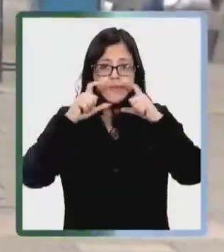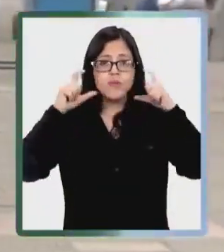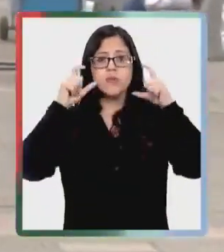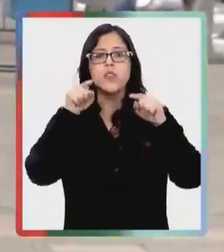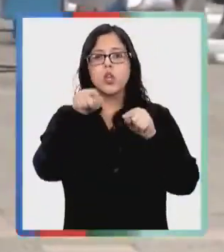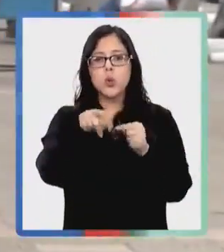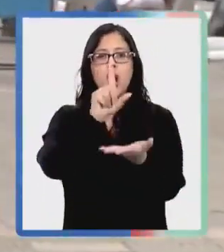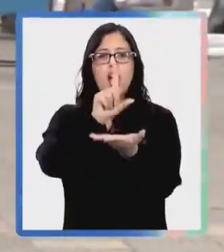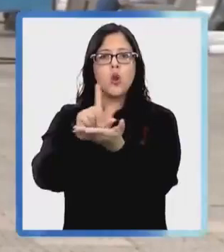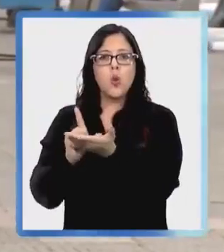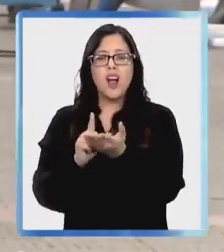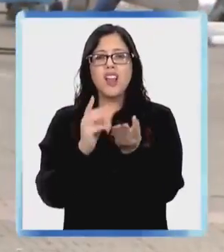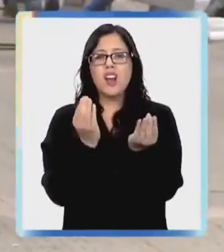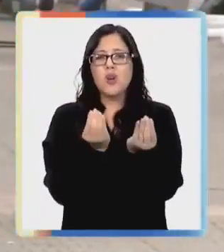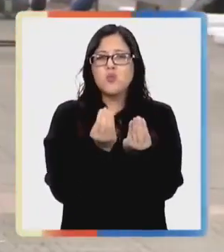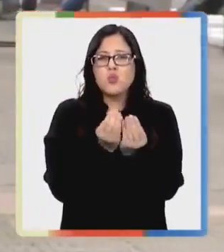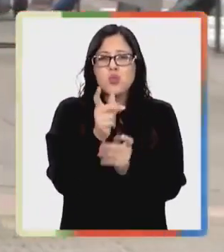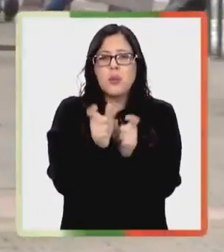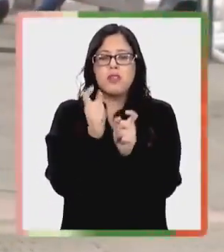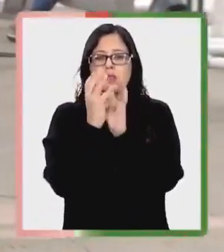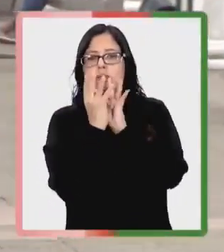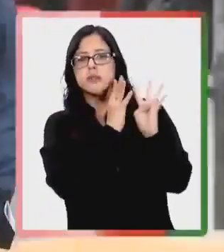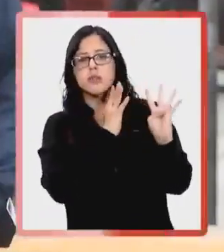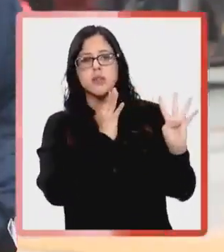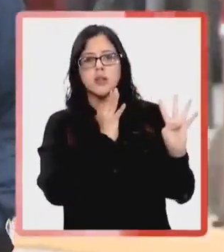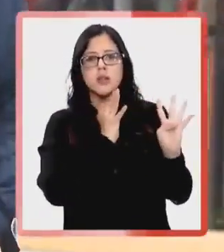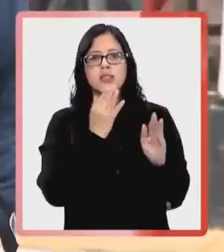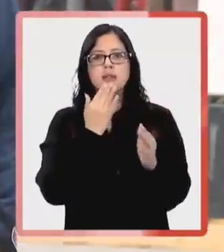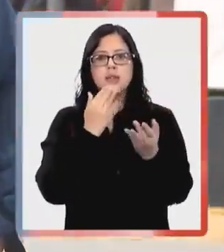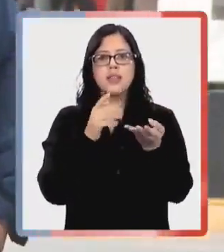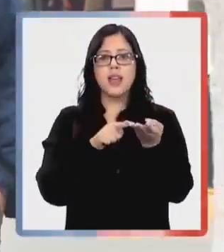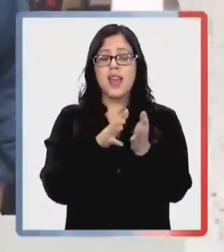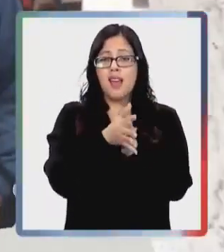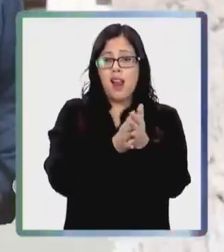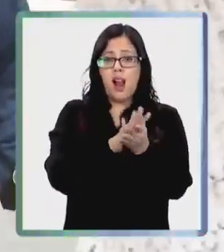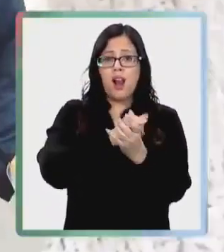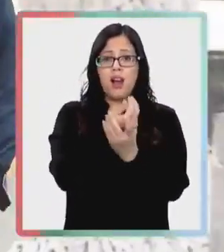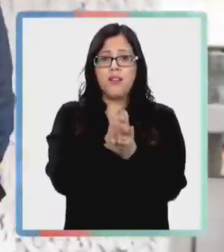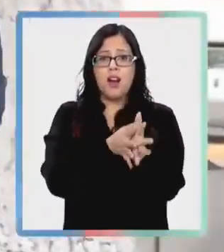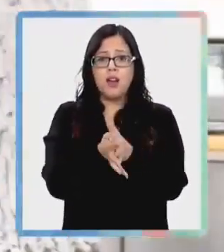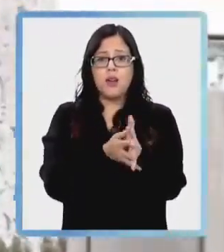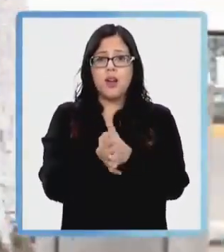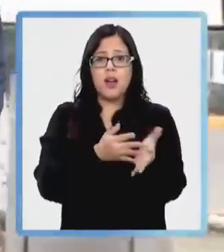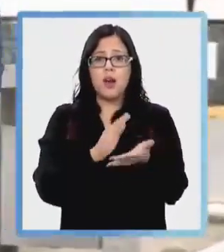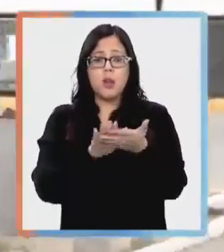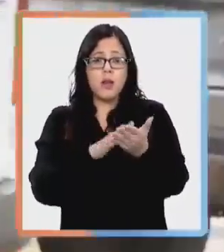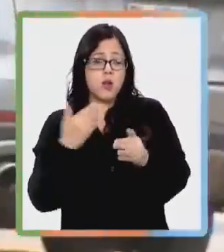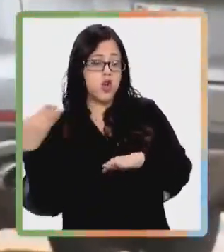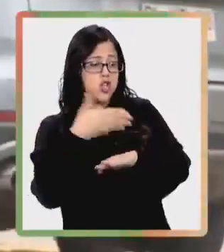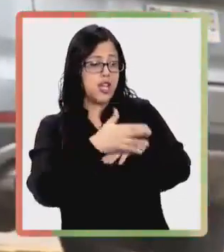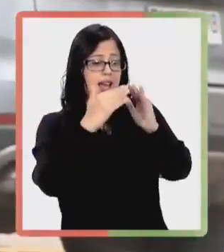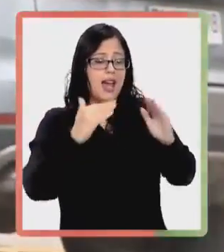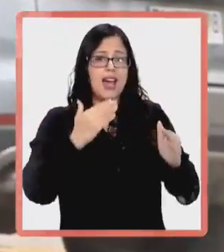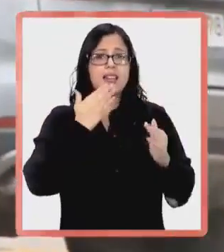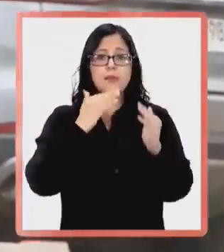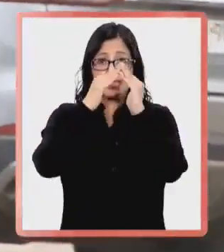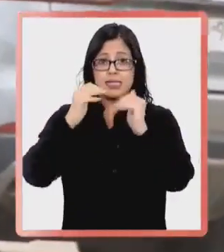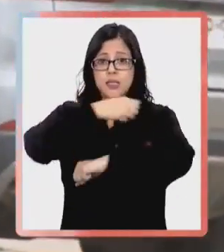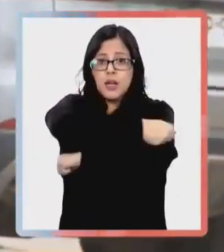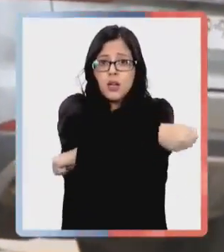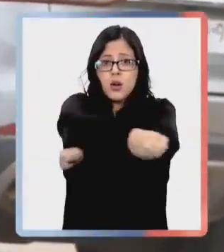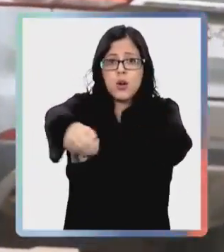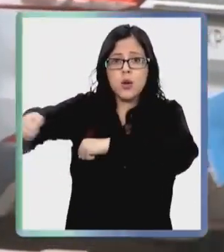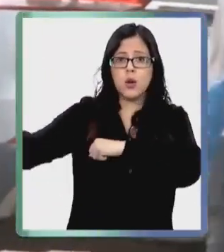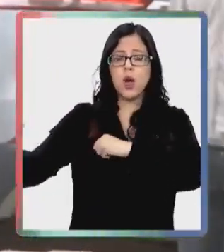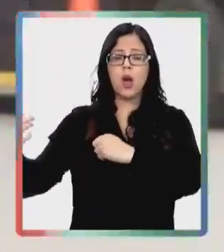la mascarilla si va a estar en lugares de mucha aglomeración. El uso de lavado de manos al llegar a la casa. La